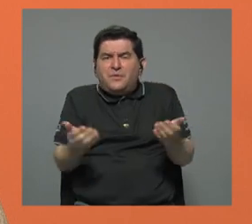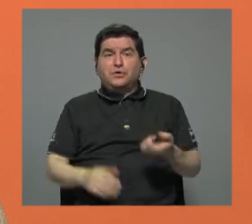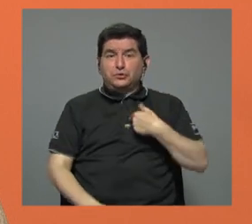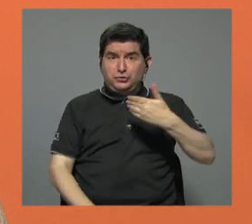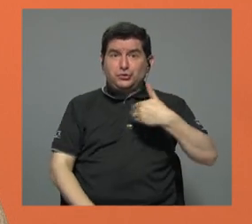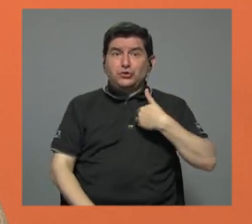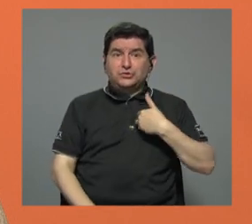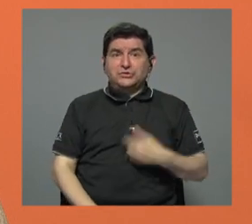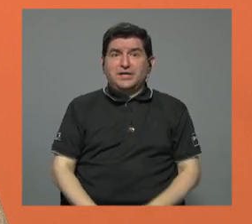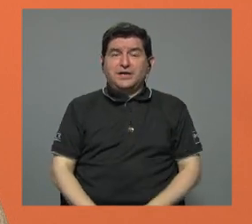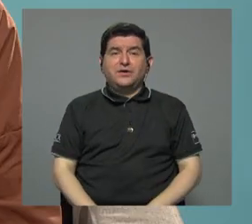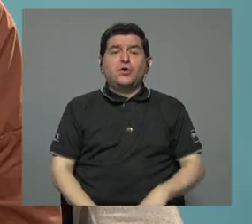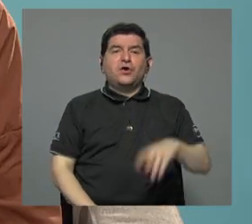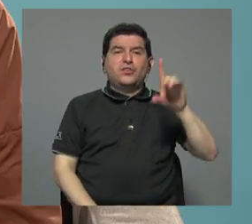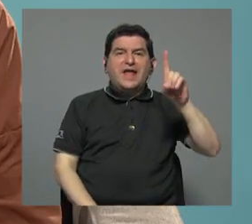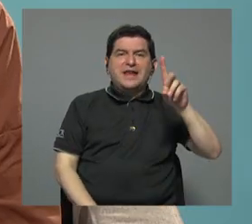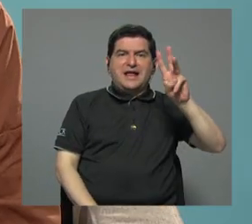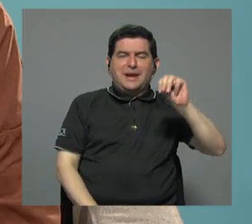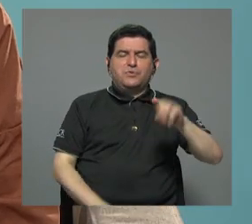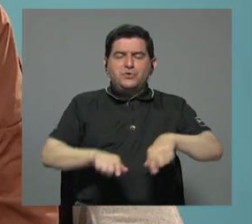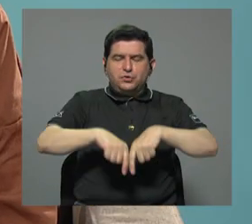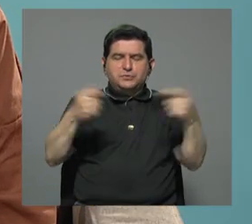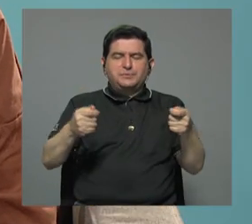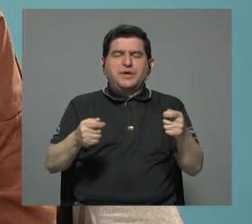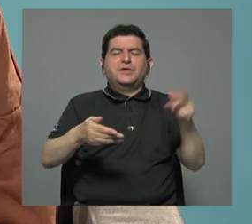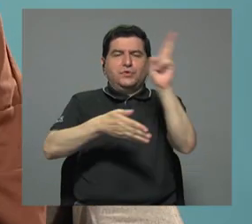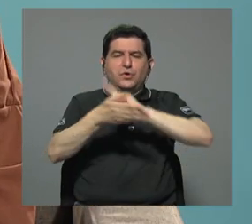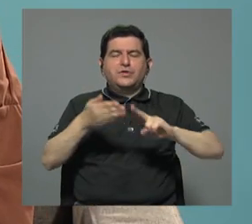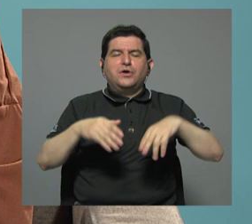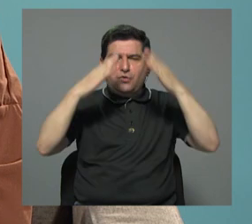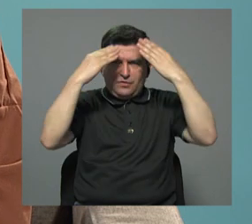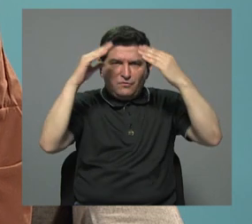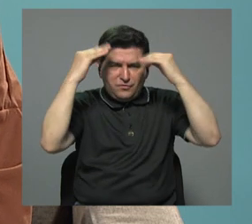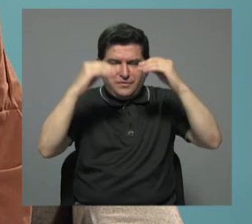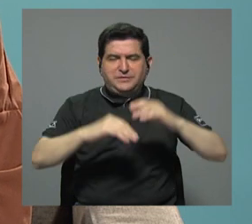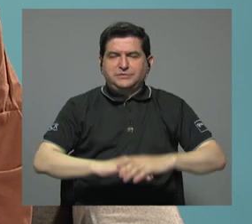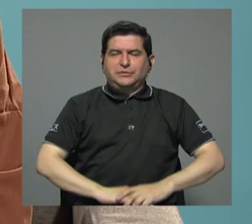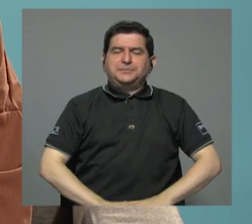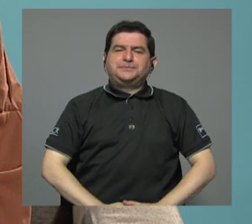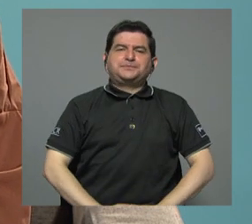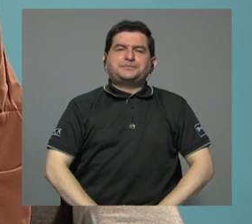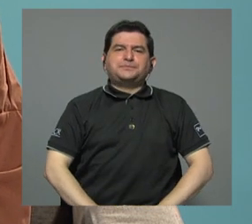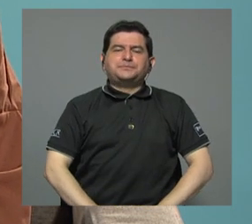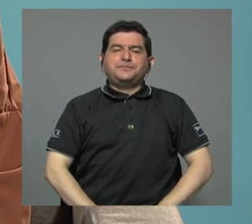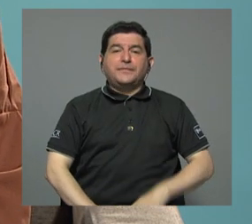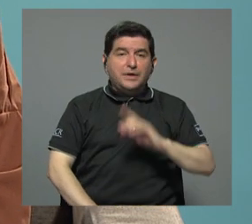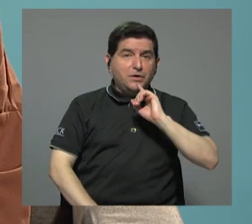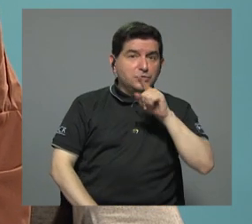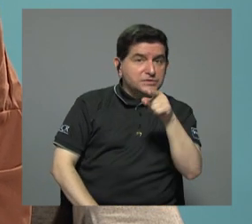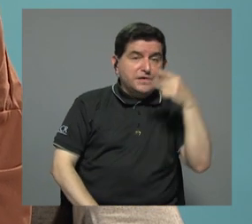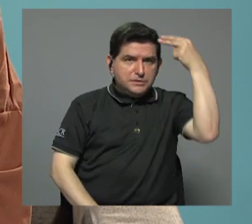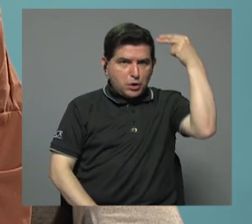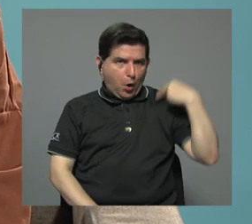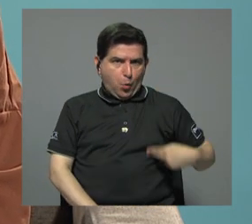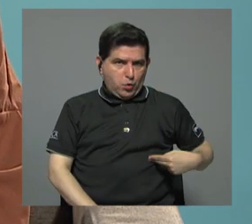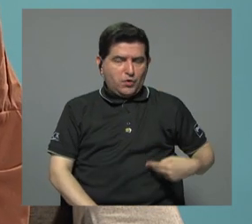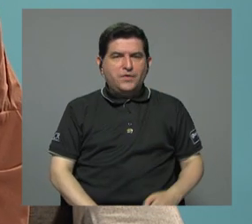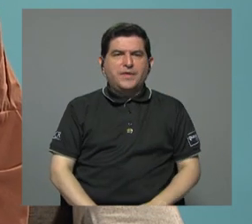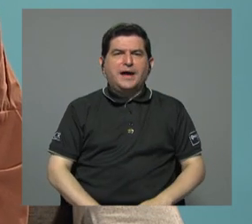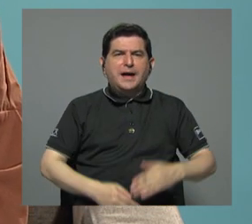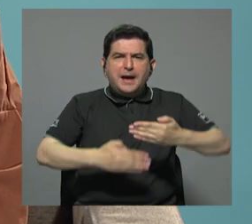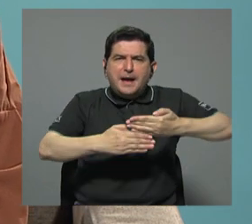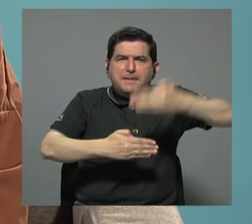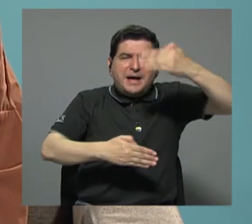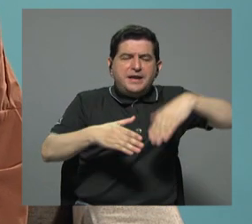tengo en esta nota de daniela muñoz del semanario universidad lo que estás diciendo porque por ejemplo las paredes